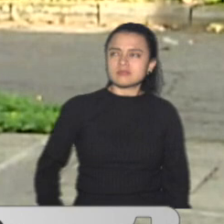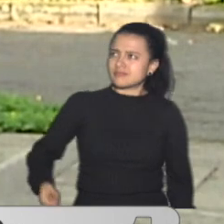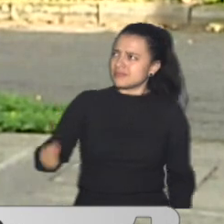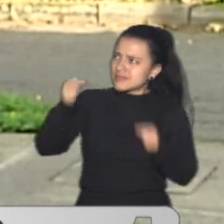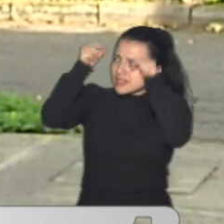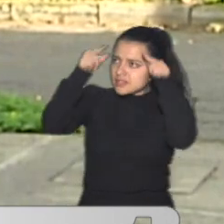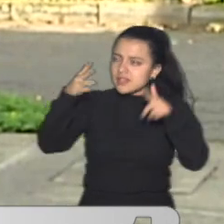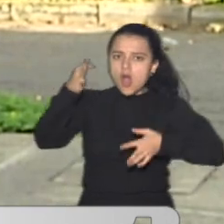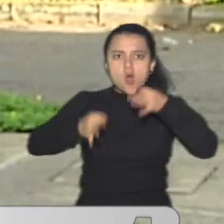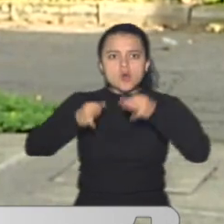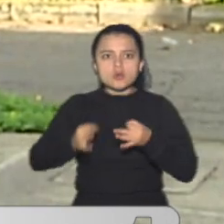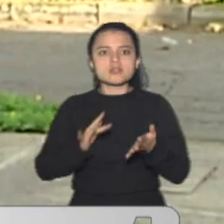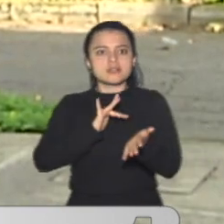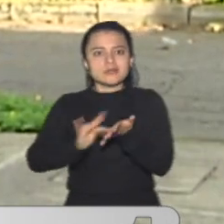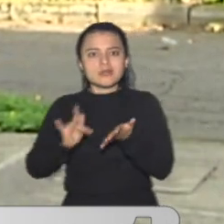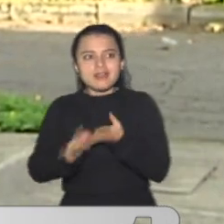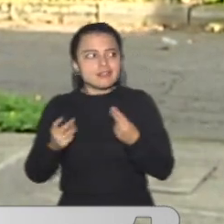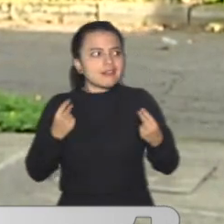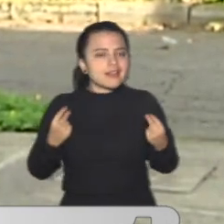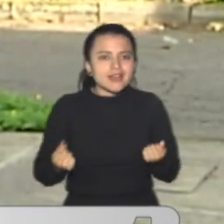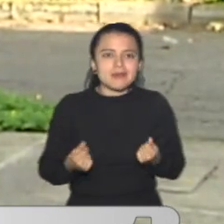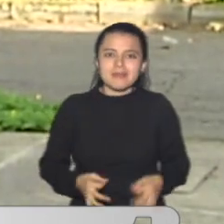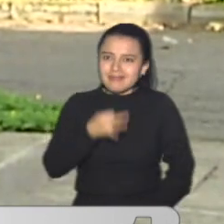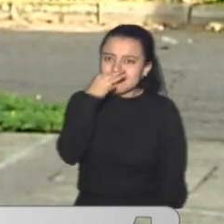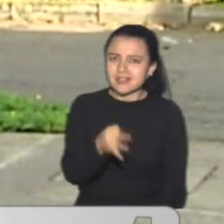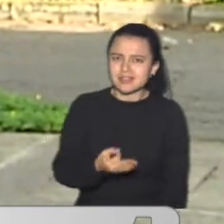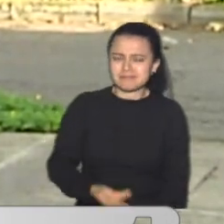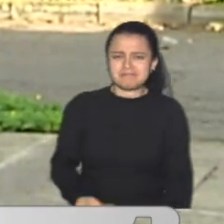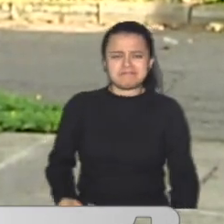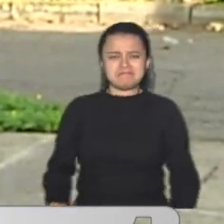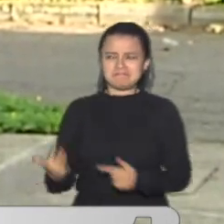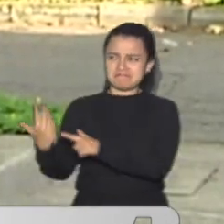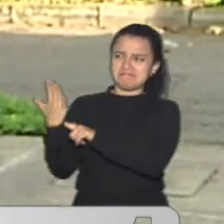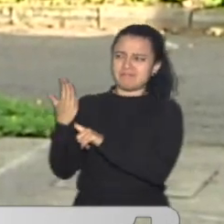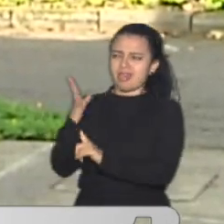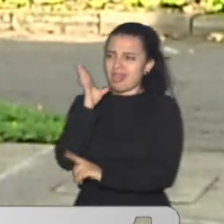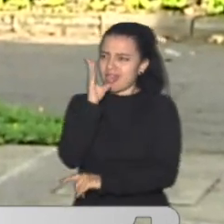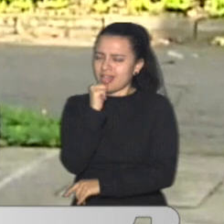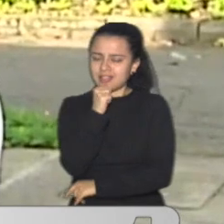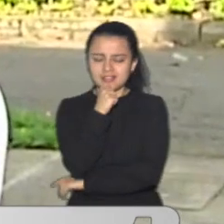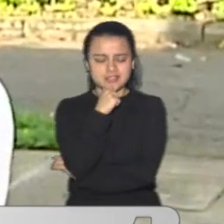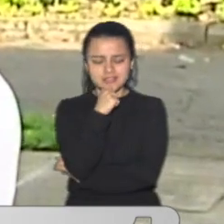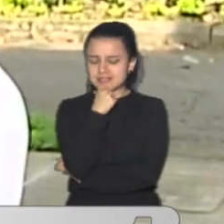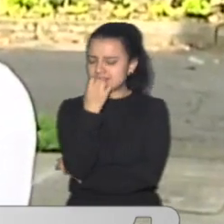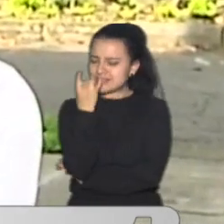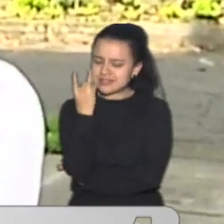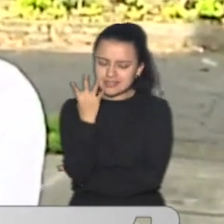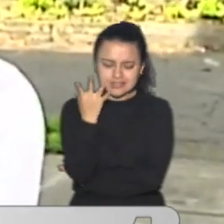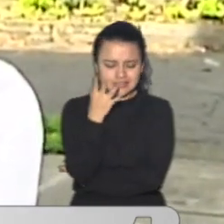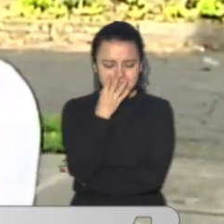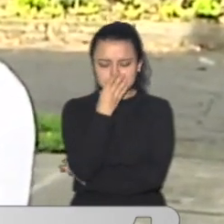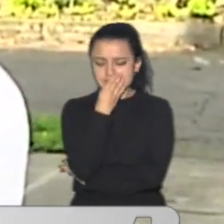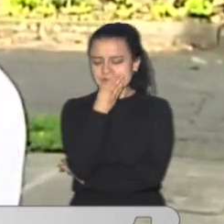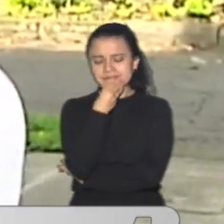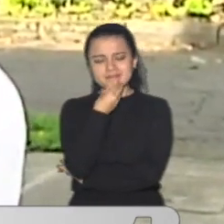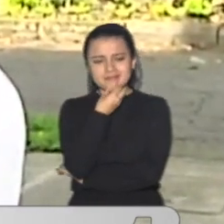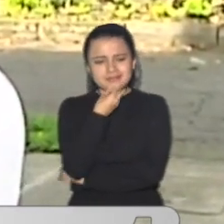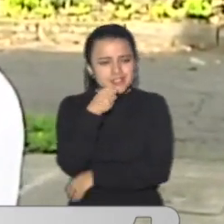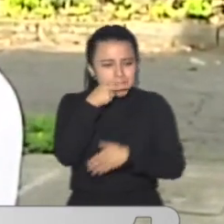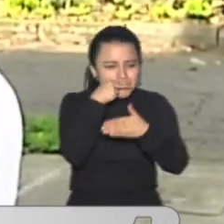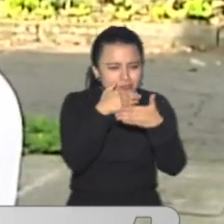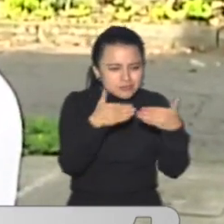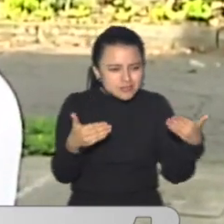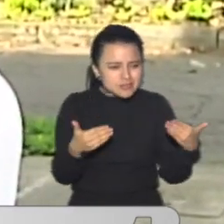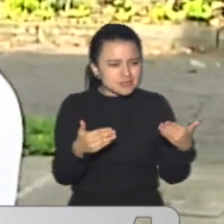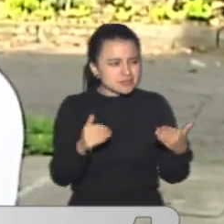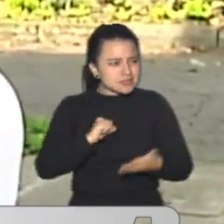debe ser una justicia pronta que debe ser real pero eso no se ha visto en este caso lo cual es súper extraño es que son niños y se